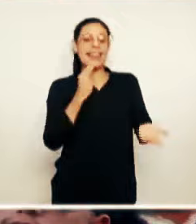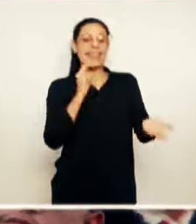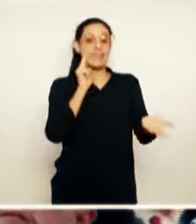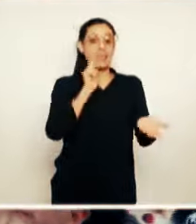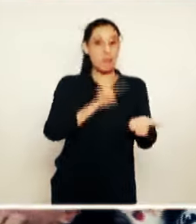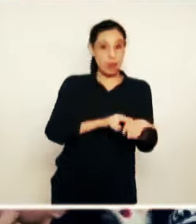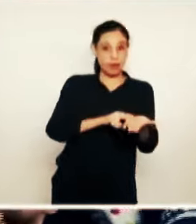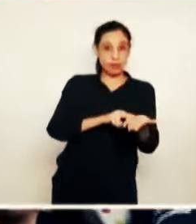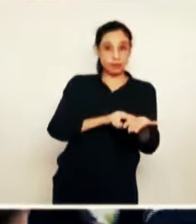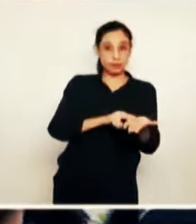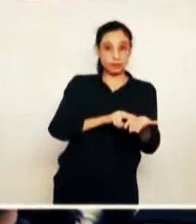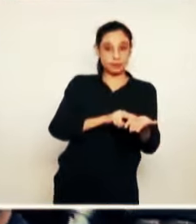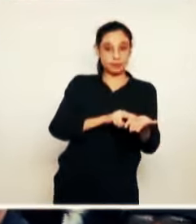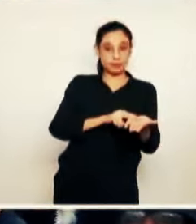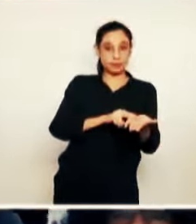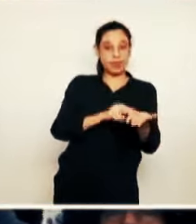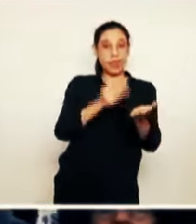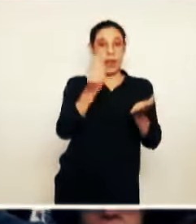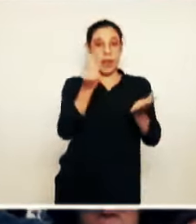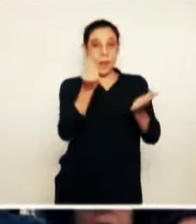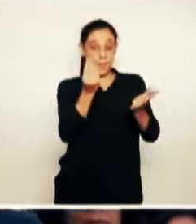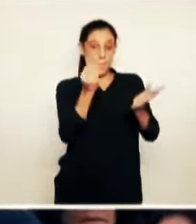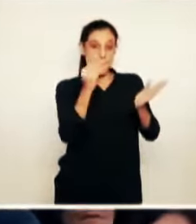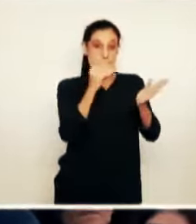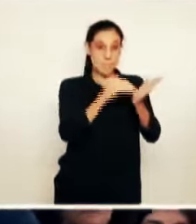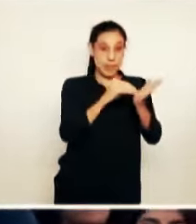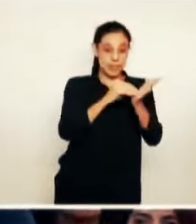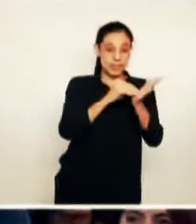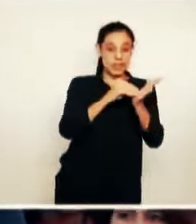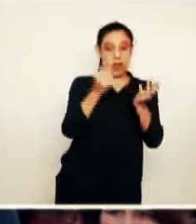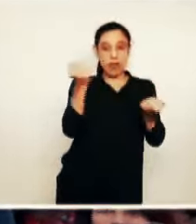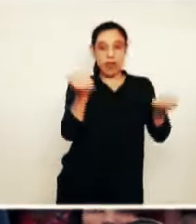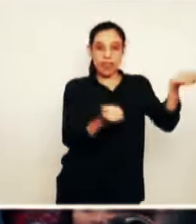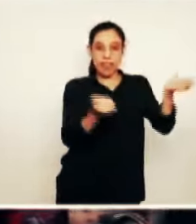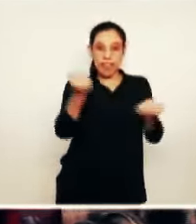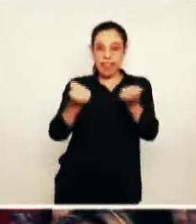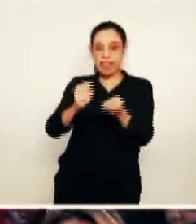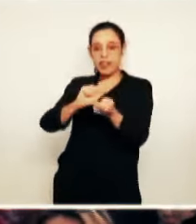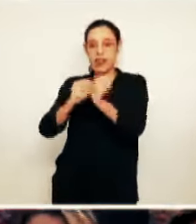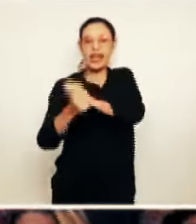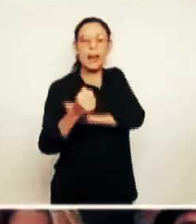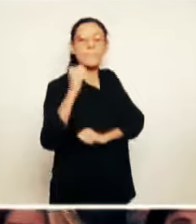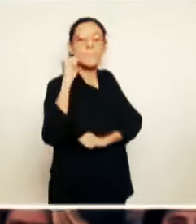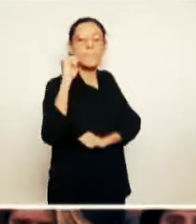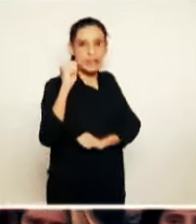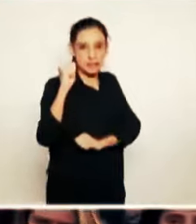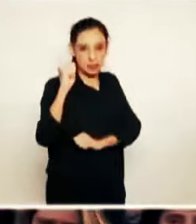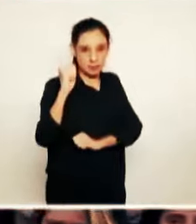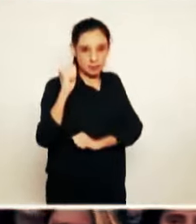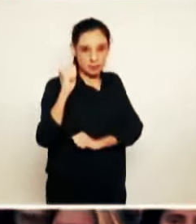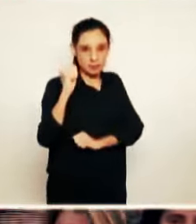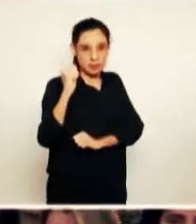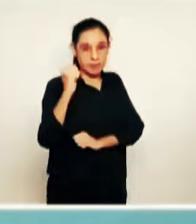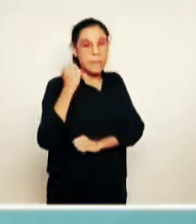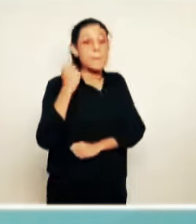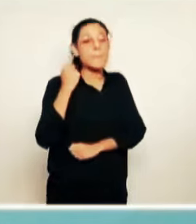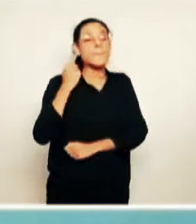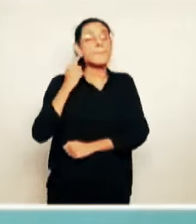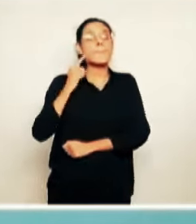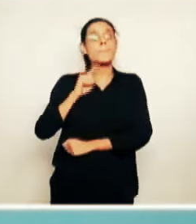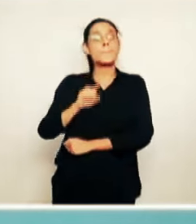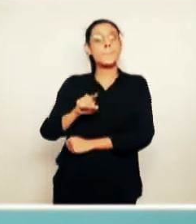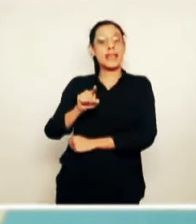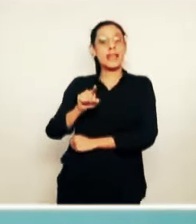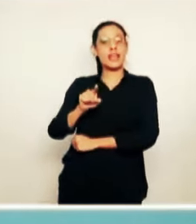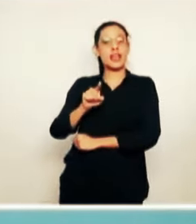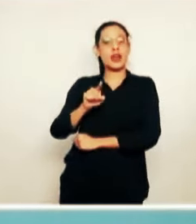se especifica el precio del transporte y de la distribución, pero la generación sigue estando en